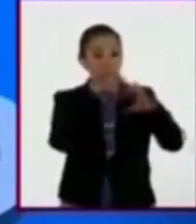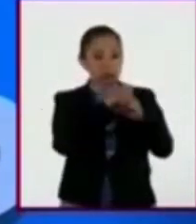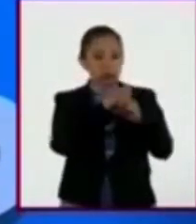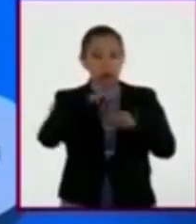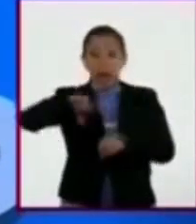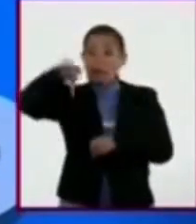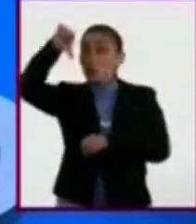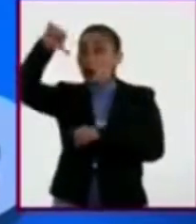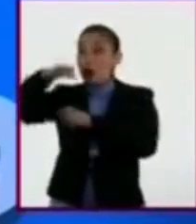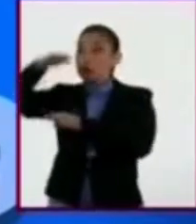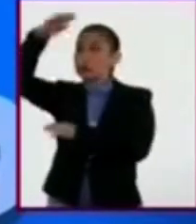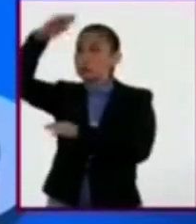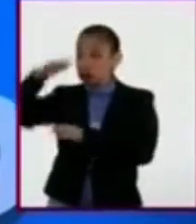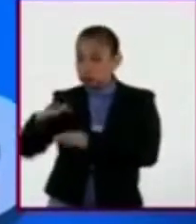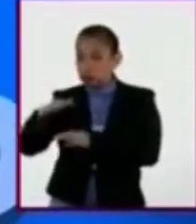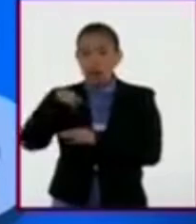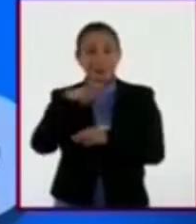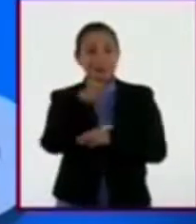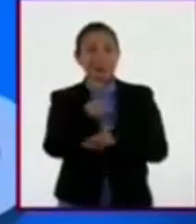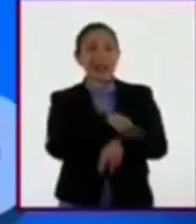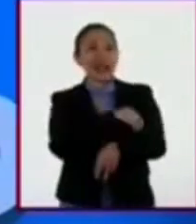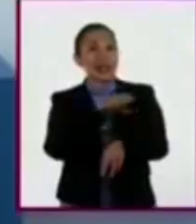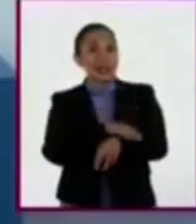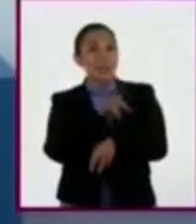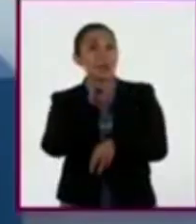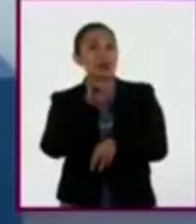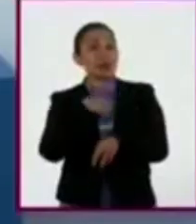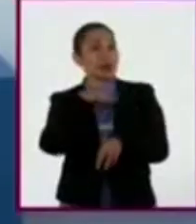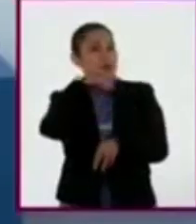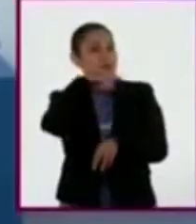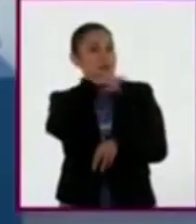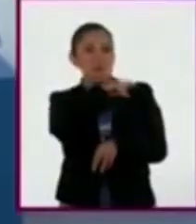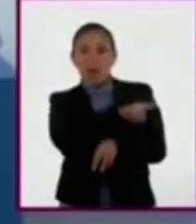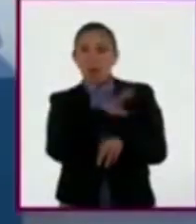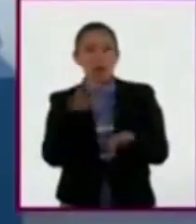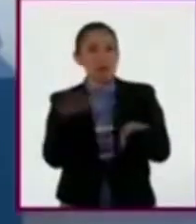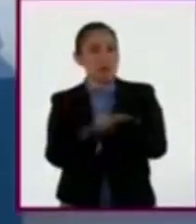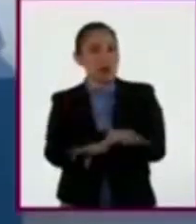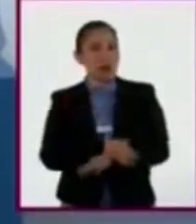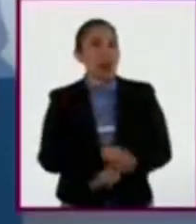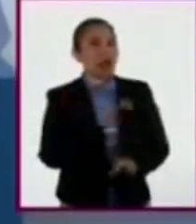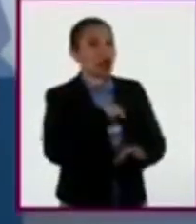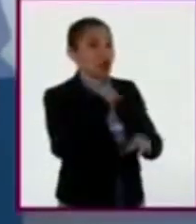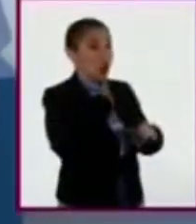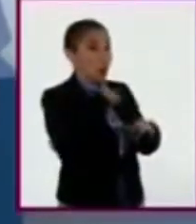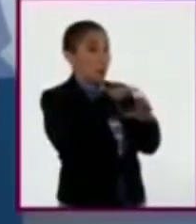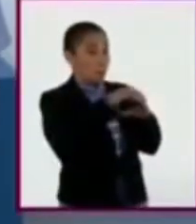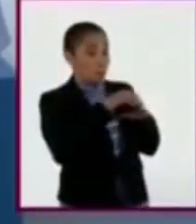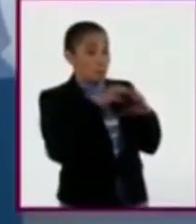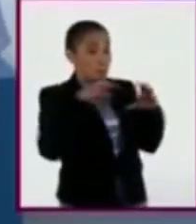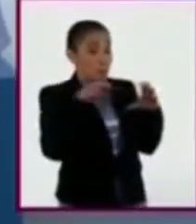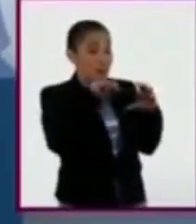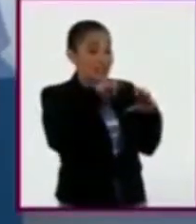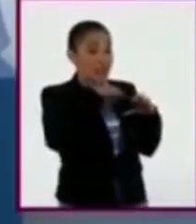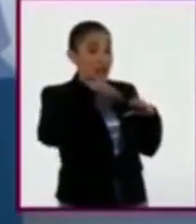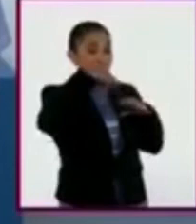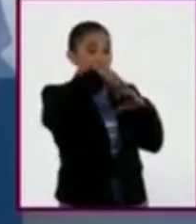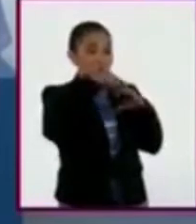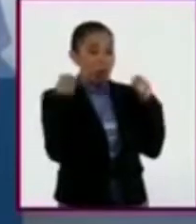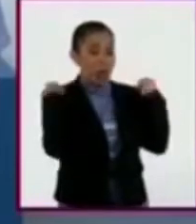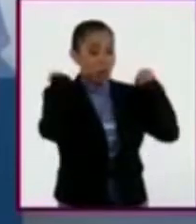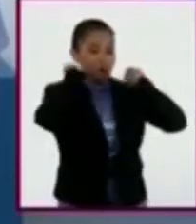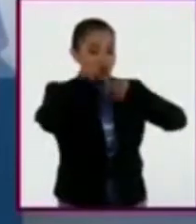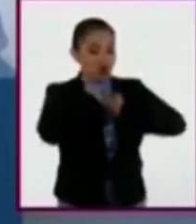en automático afecta a la cantidad de energía potencial. Entonces, si aumento mi masa estando en la azotea con una